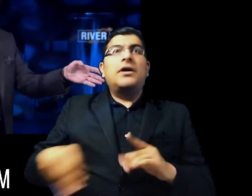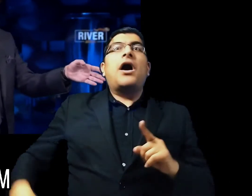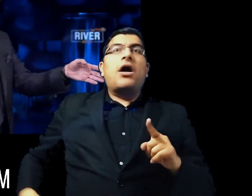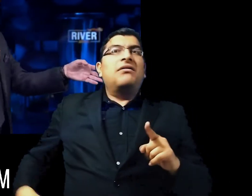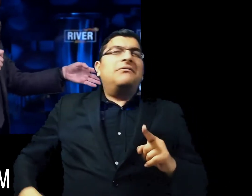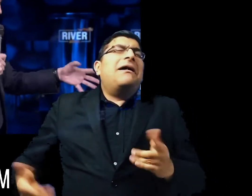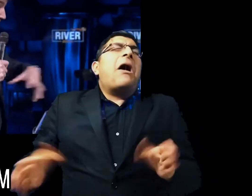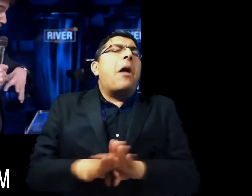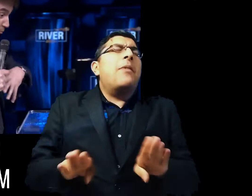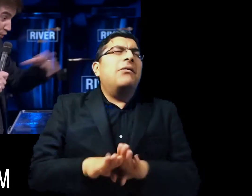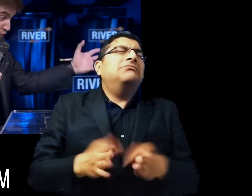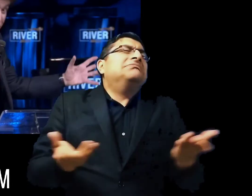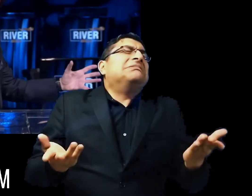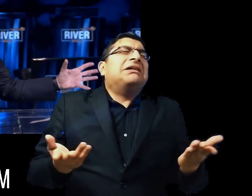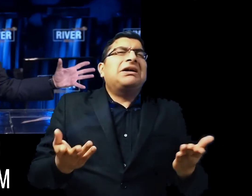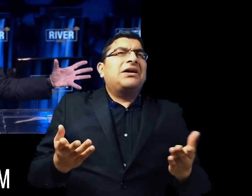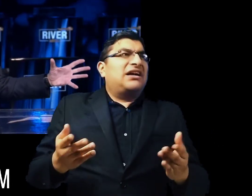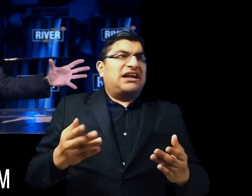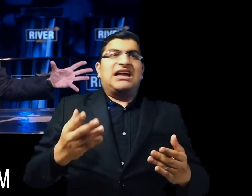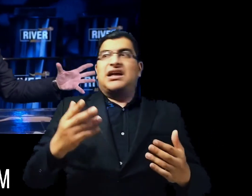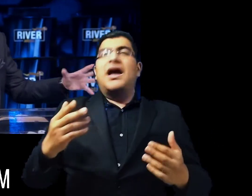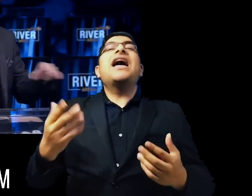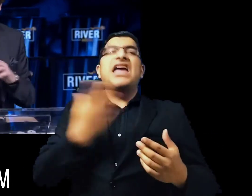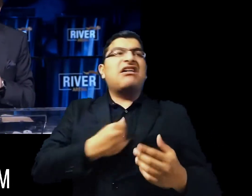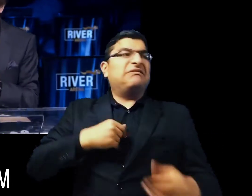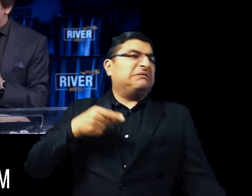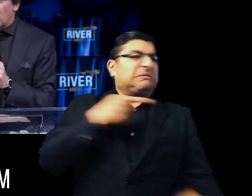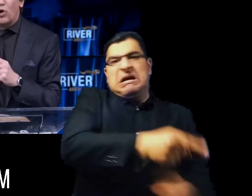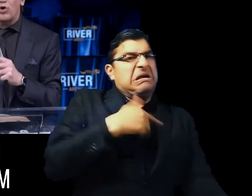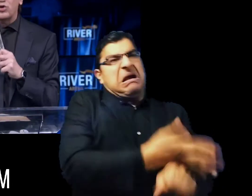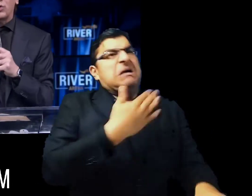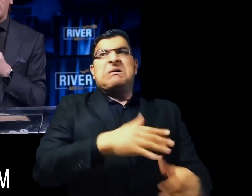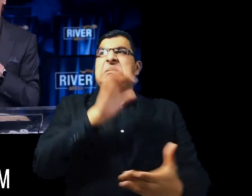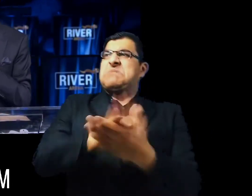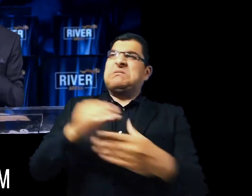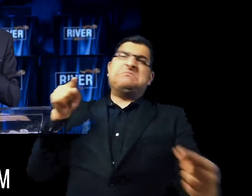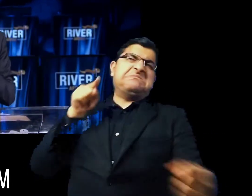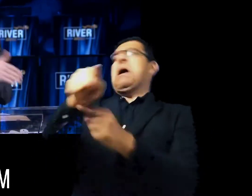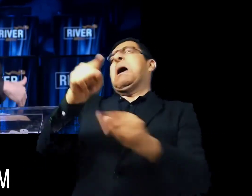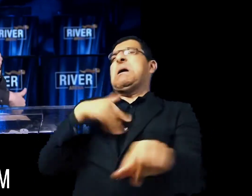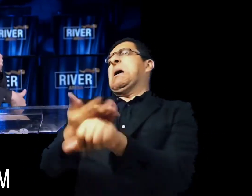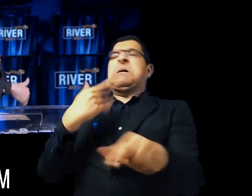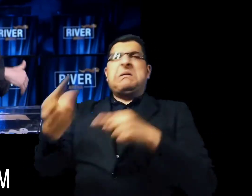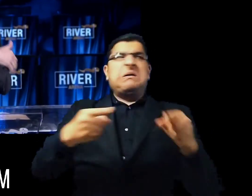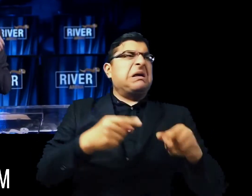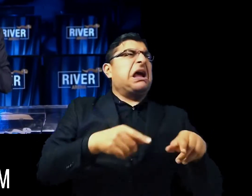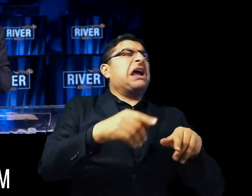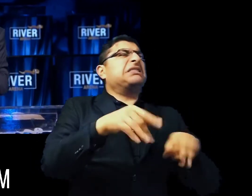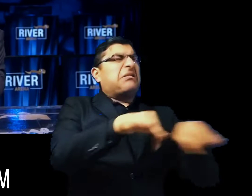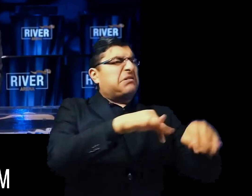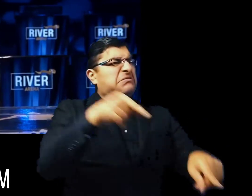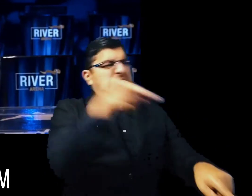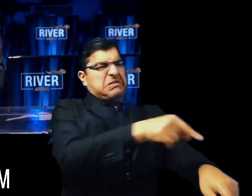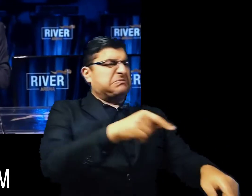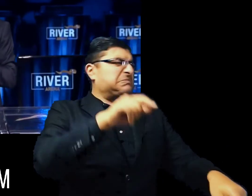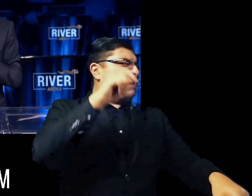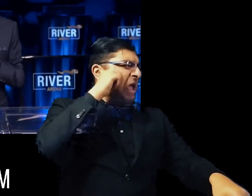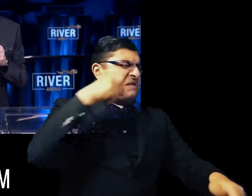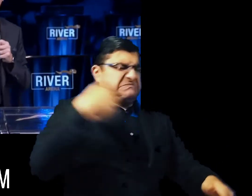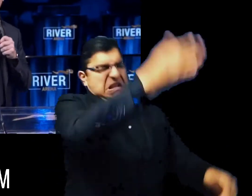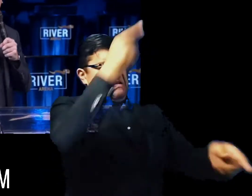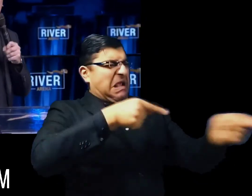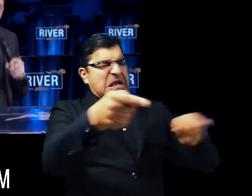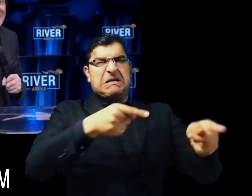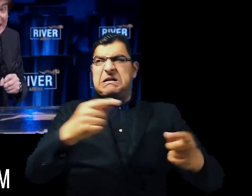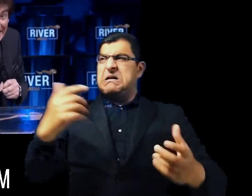hijos, tienen explosiones de carácter, se desquitan con el cónyuge, le gritan a los empleados o al otro conductor.